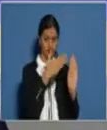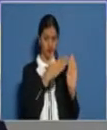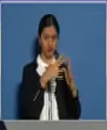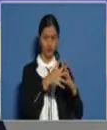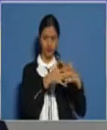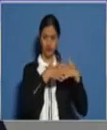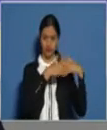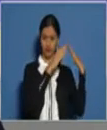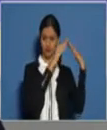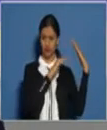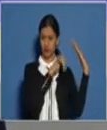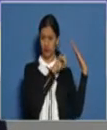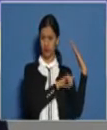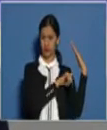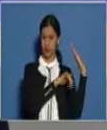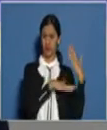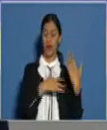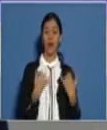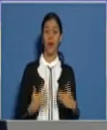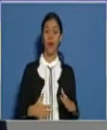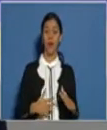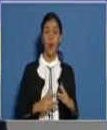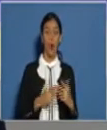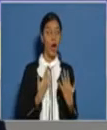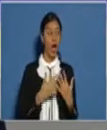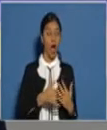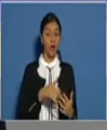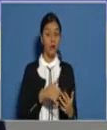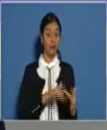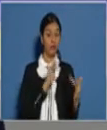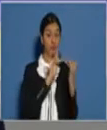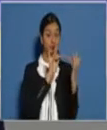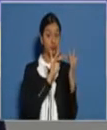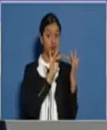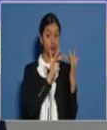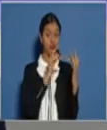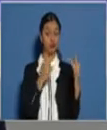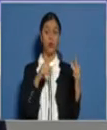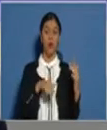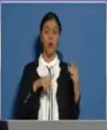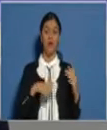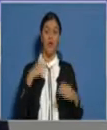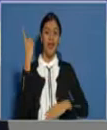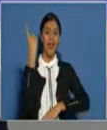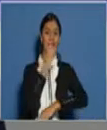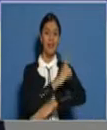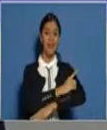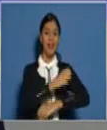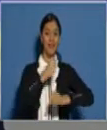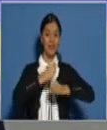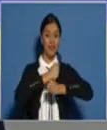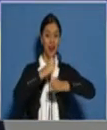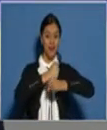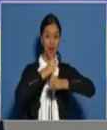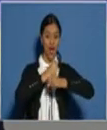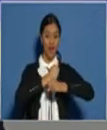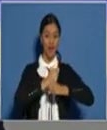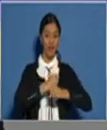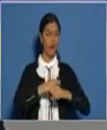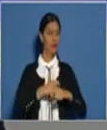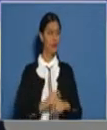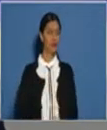hacer de inmediato un contacto directo porque, como estamos en el Día del Trabajador, no podíamos